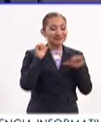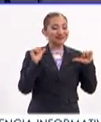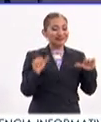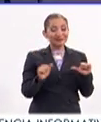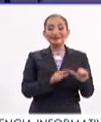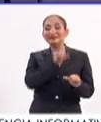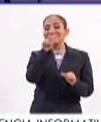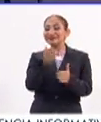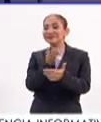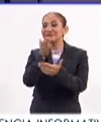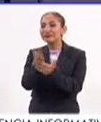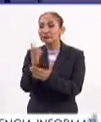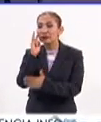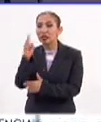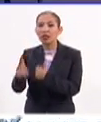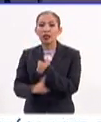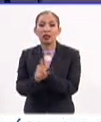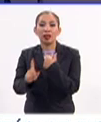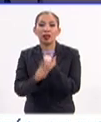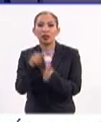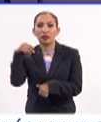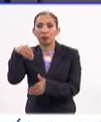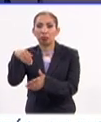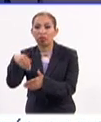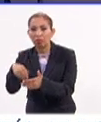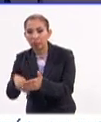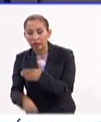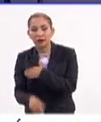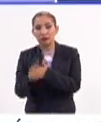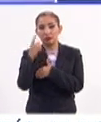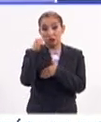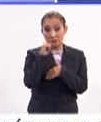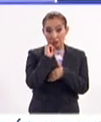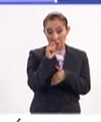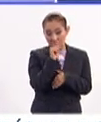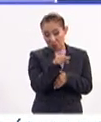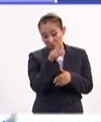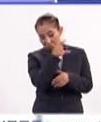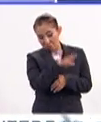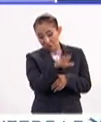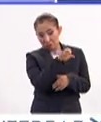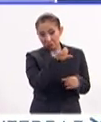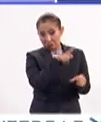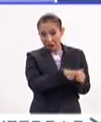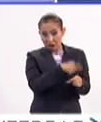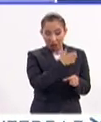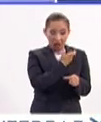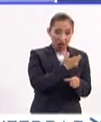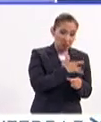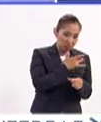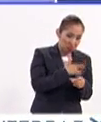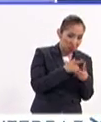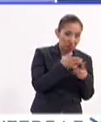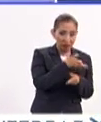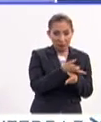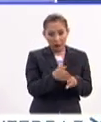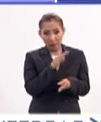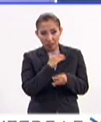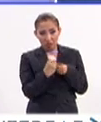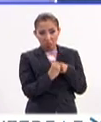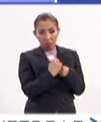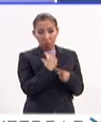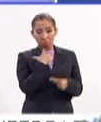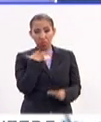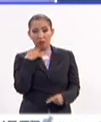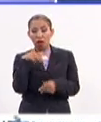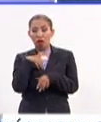jóvenes empiezan a tener problemas. Supongo que también tiene que ver con problemas socioemocionales, familiares, que pueden generar